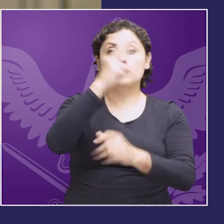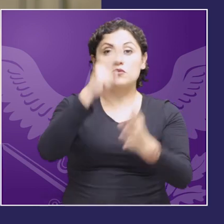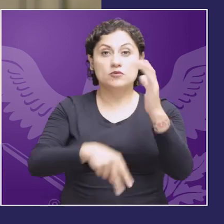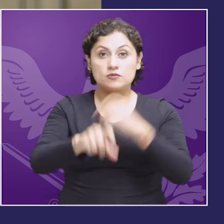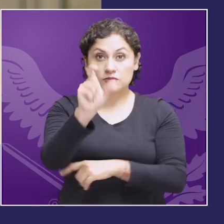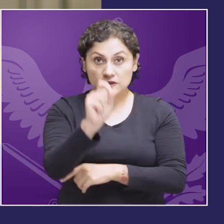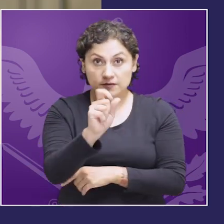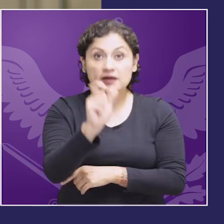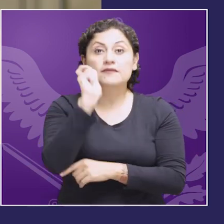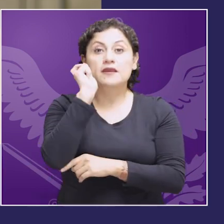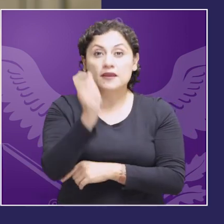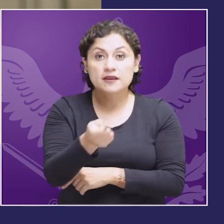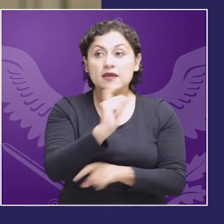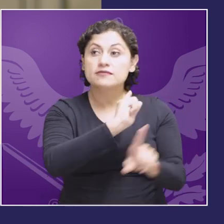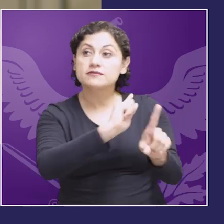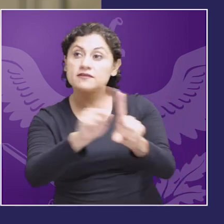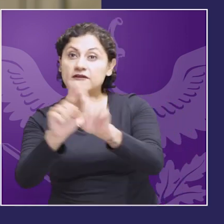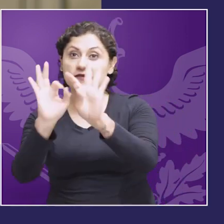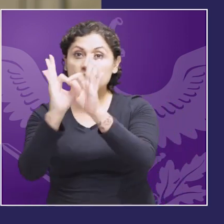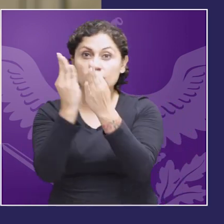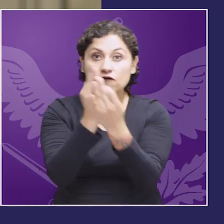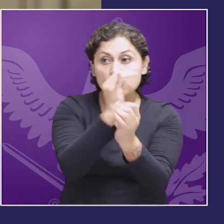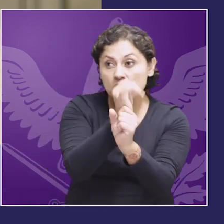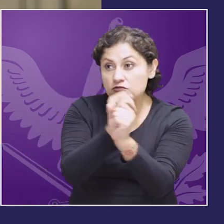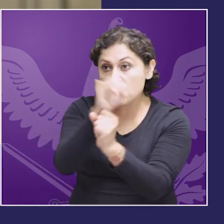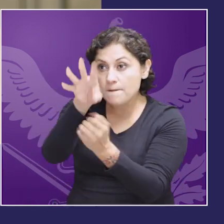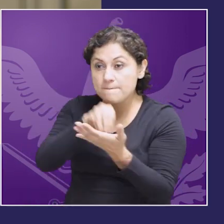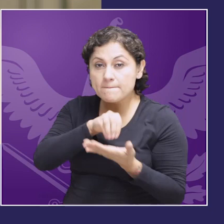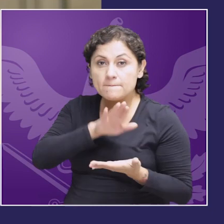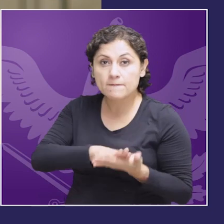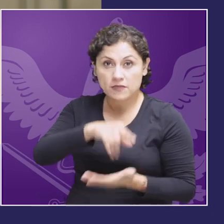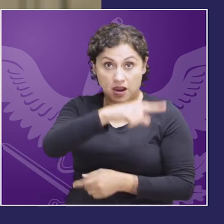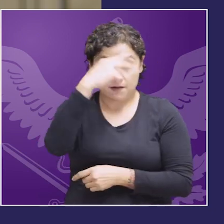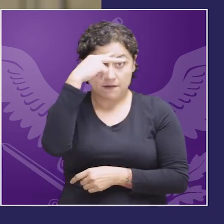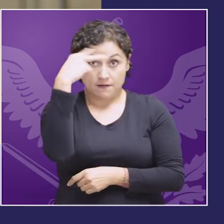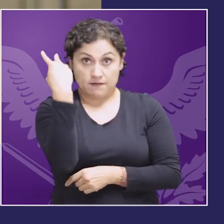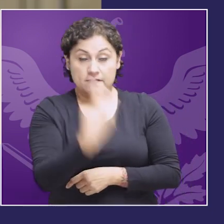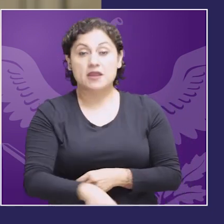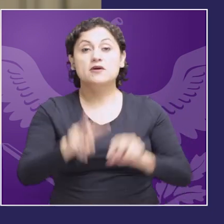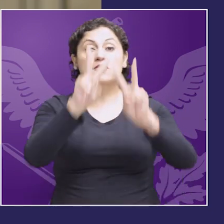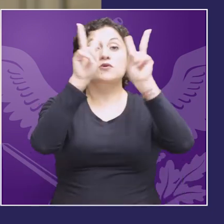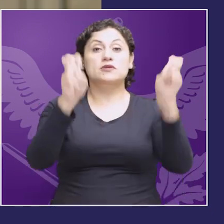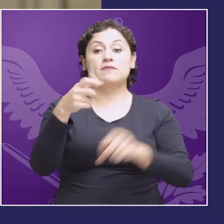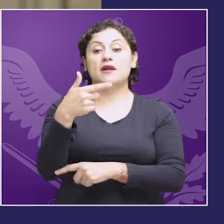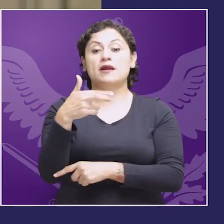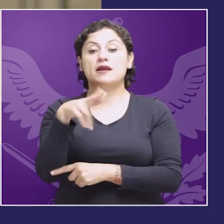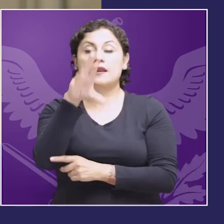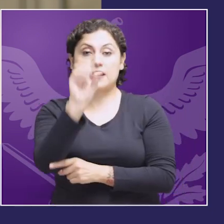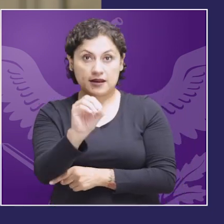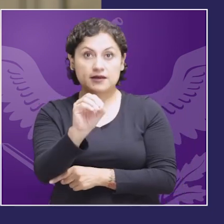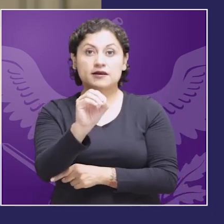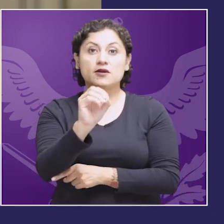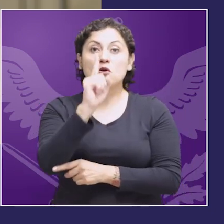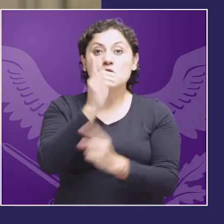2020 se hizo este laboratorio de herramientas en México en el marco de las actividades de la Comisión de Género, en que uno de